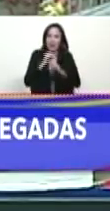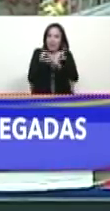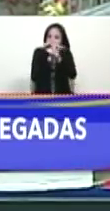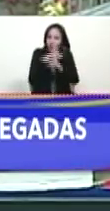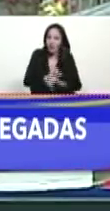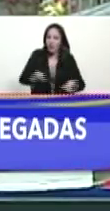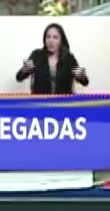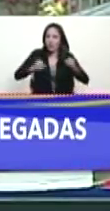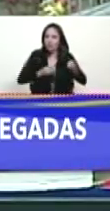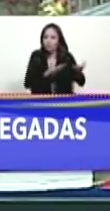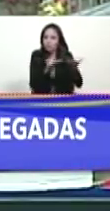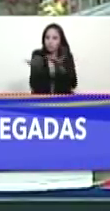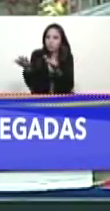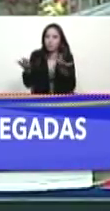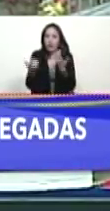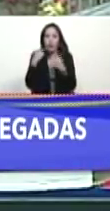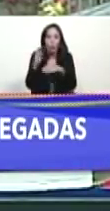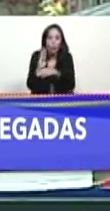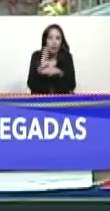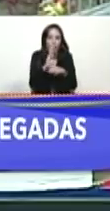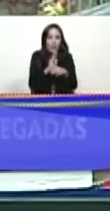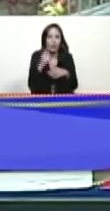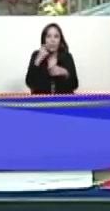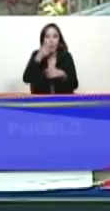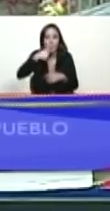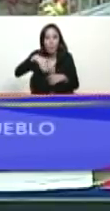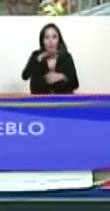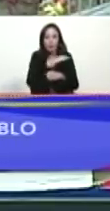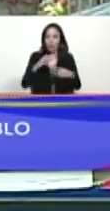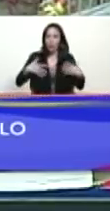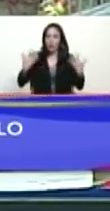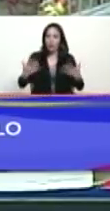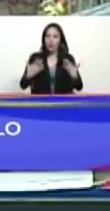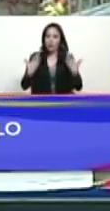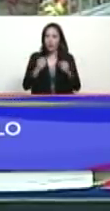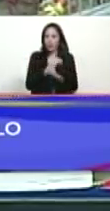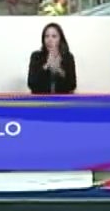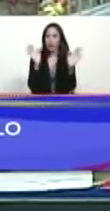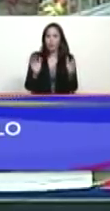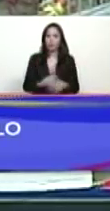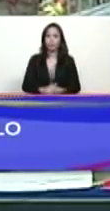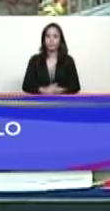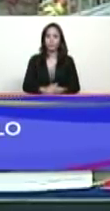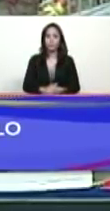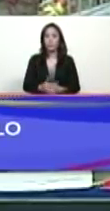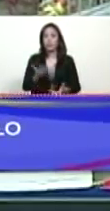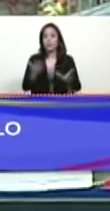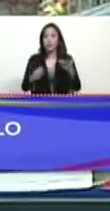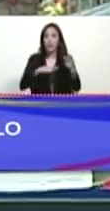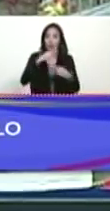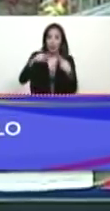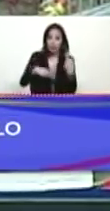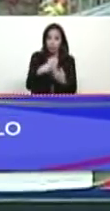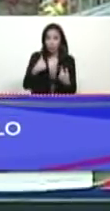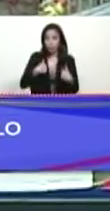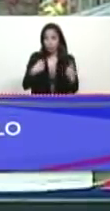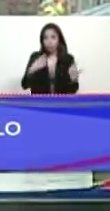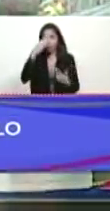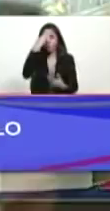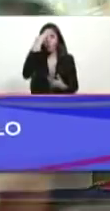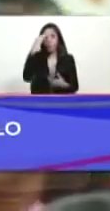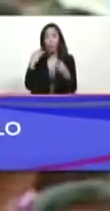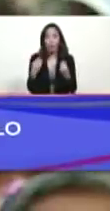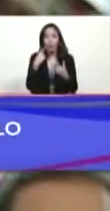al pueblo, de protección al pueblo. Con todo lo que la revolución sabe proteger al